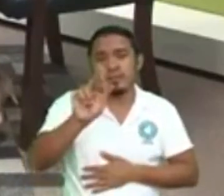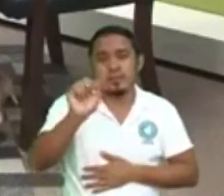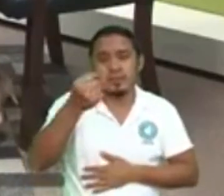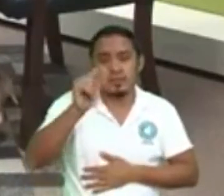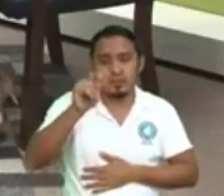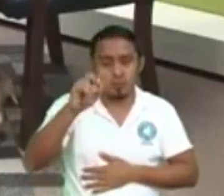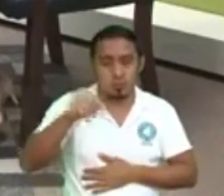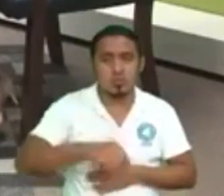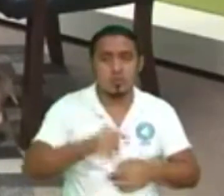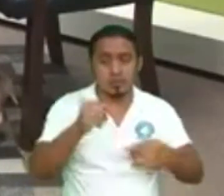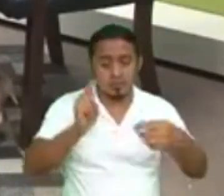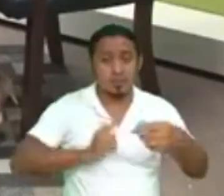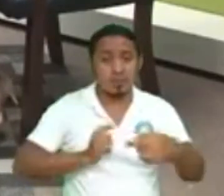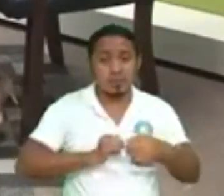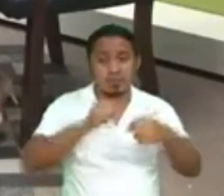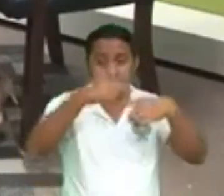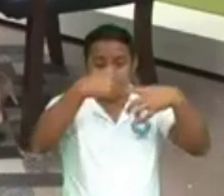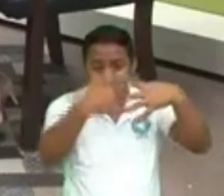4 tipos